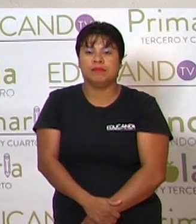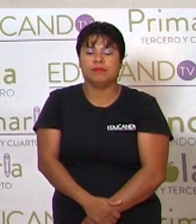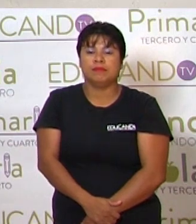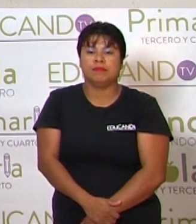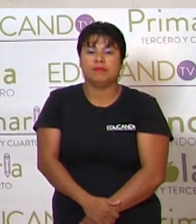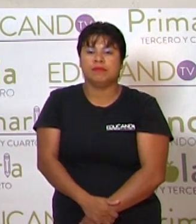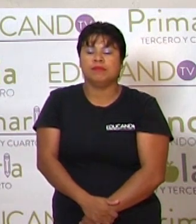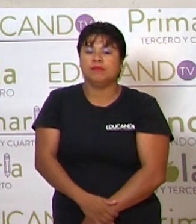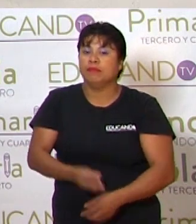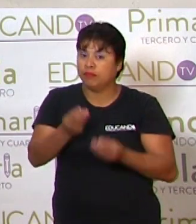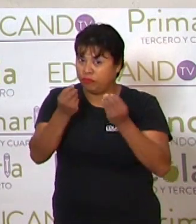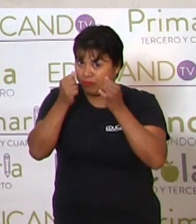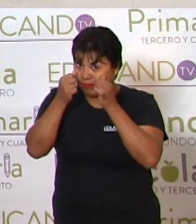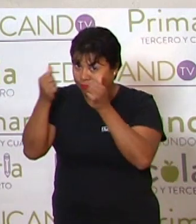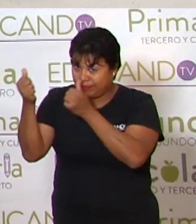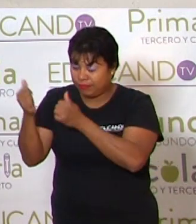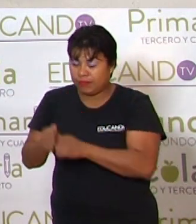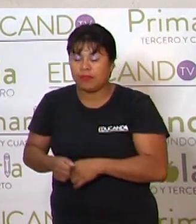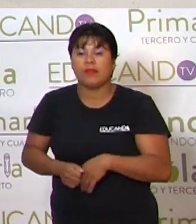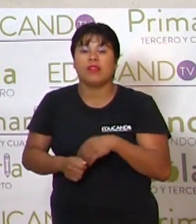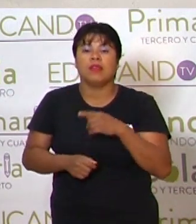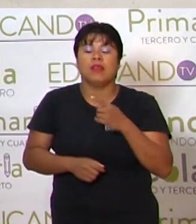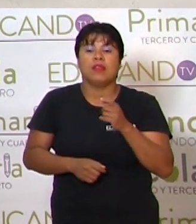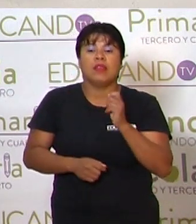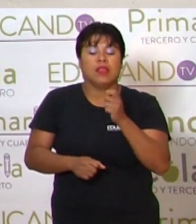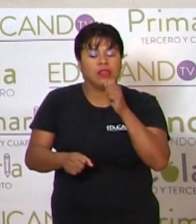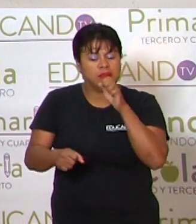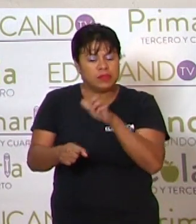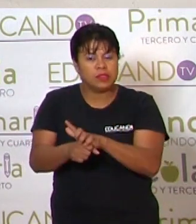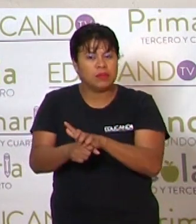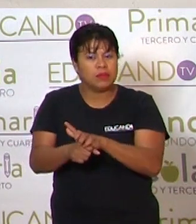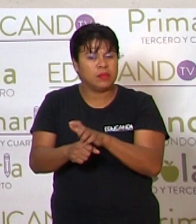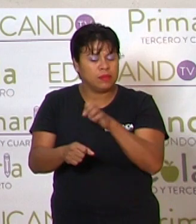bien, mucha atención con esto, para describir